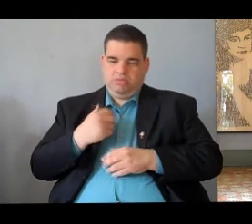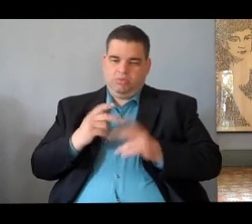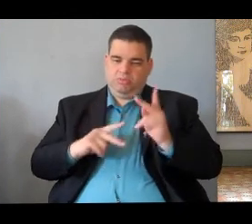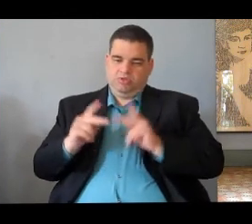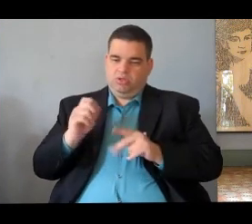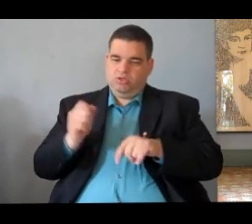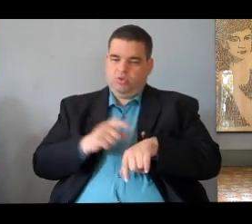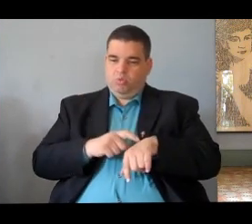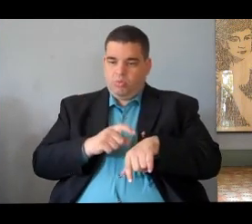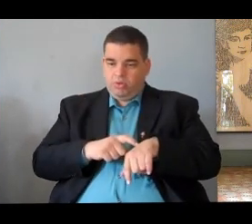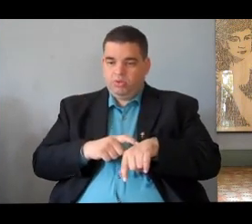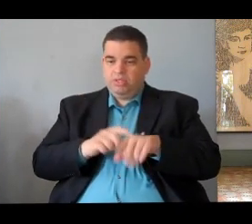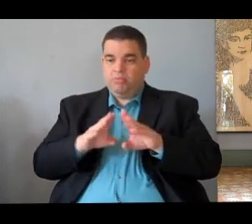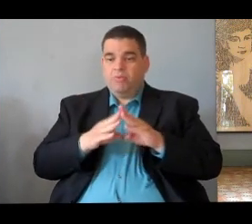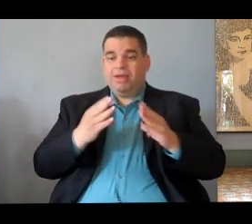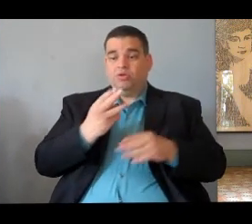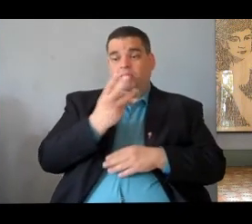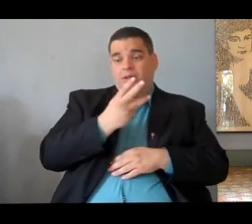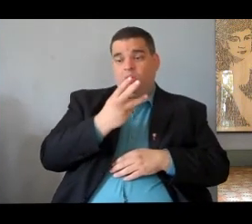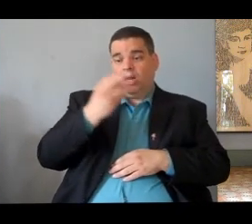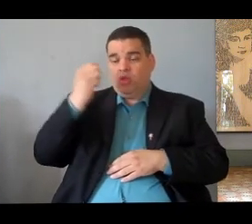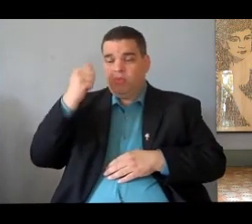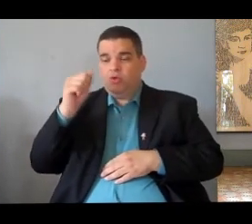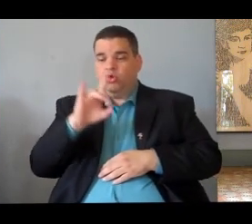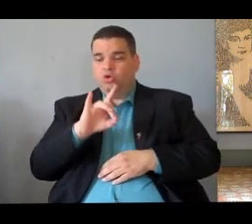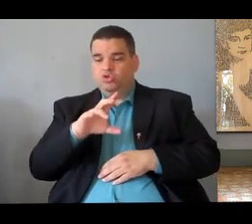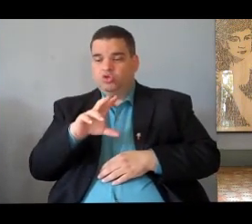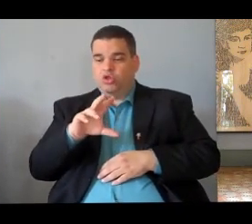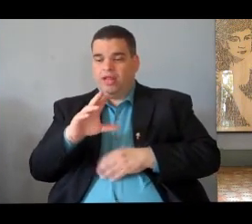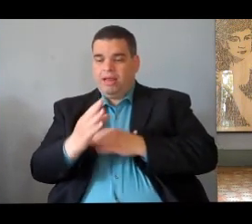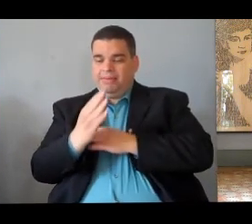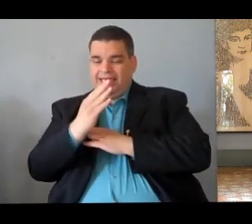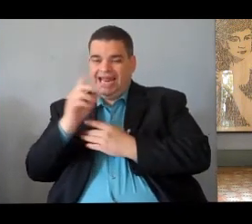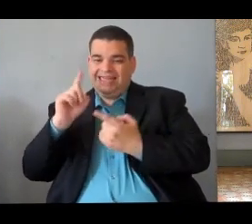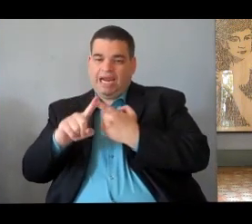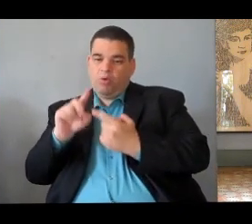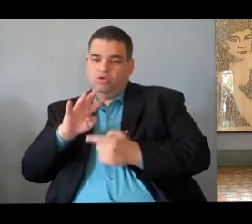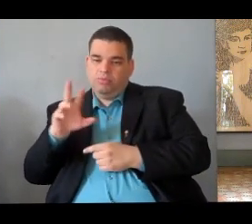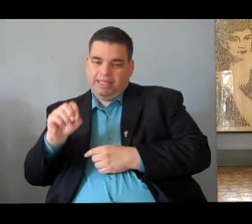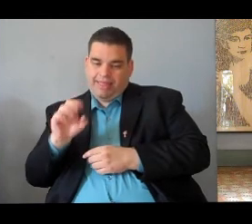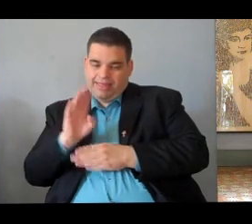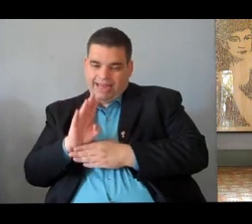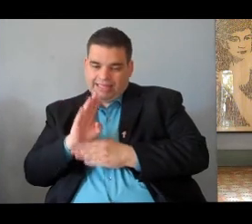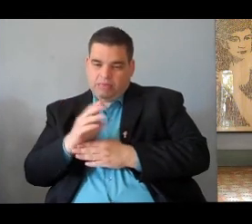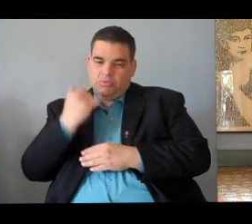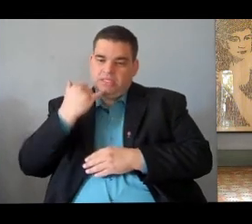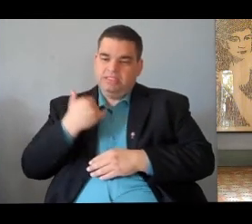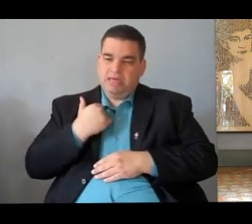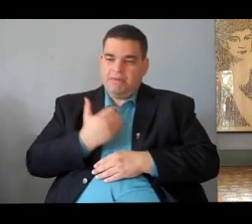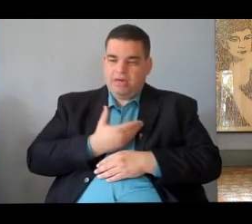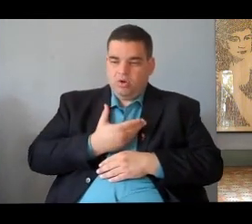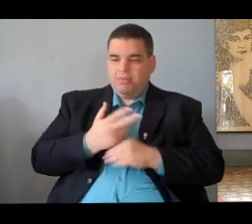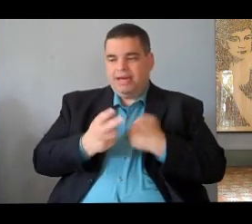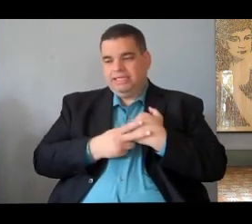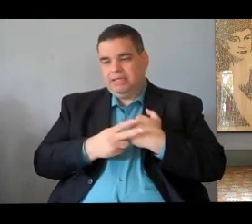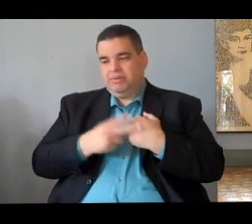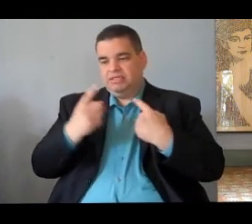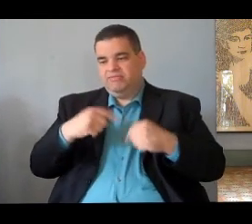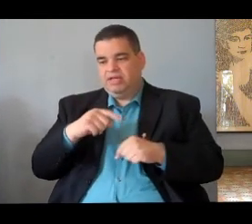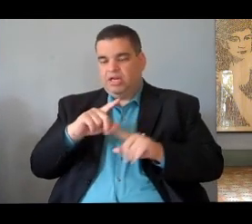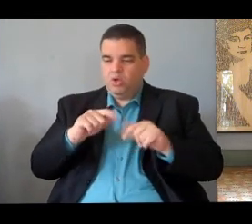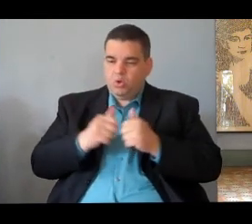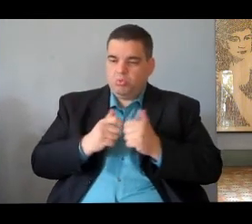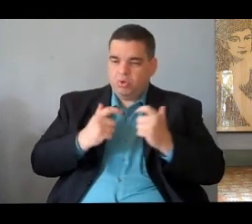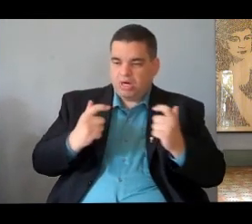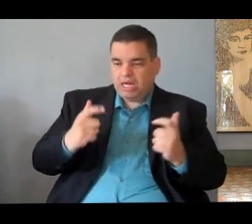momento. Okay. Estamos abiertos de miércoles a domingo, de 8 de la mañana a 4 y media de la tarde. Muy bien. Pueden llamarnos para reservar si vienen grupos bastante grandes.